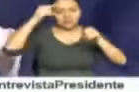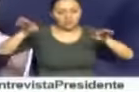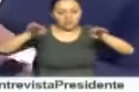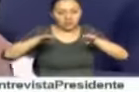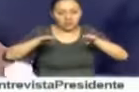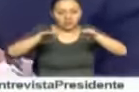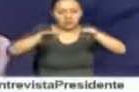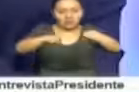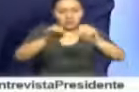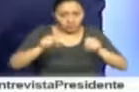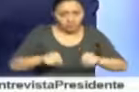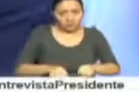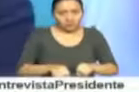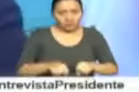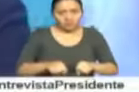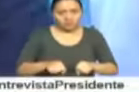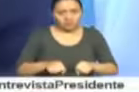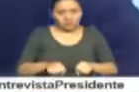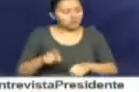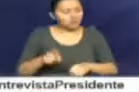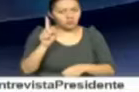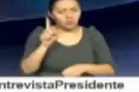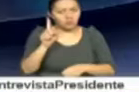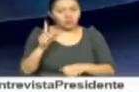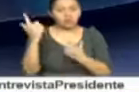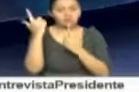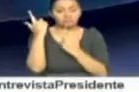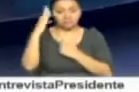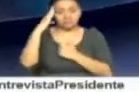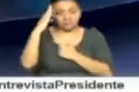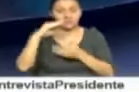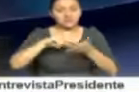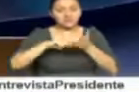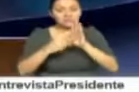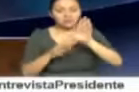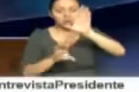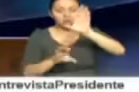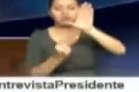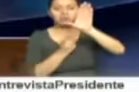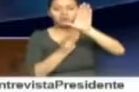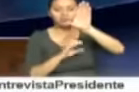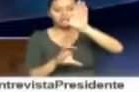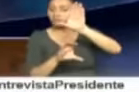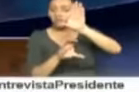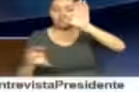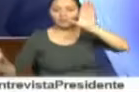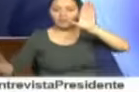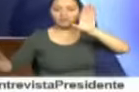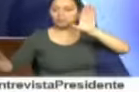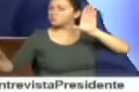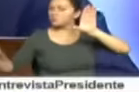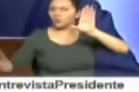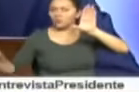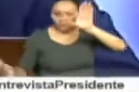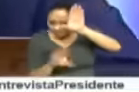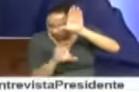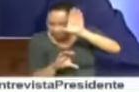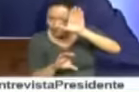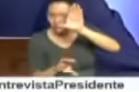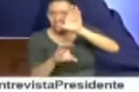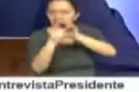IFA es parte de las Fuerzas Armadas? No, el IFA es parte de la seguridad social. Si no rompemos con todos los principios constitucionales de equidad, de igualdad de